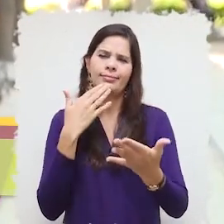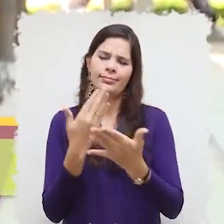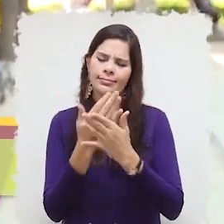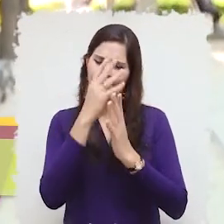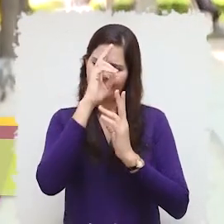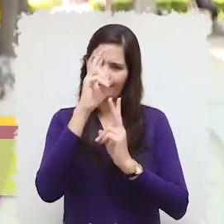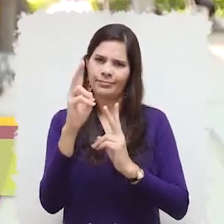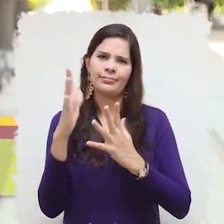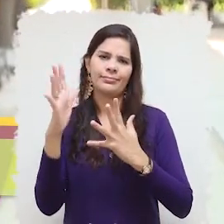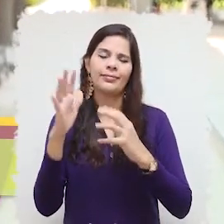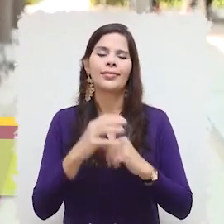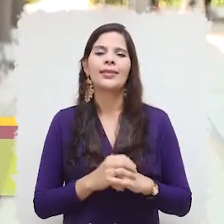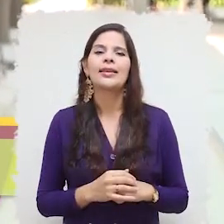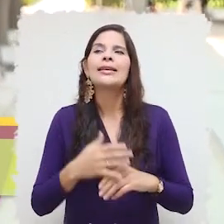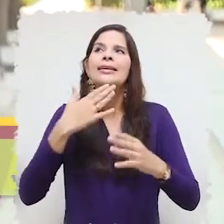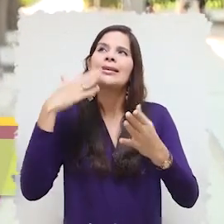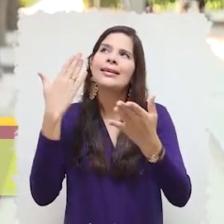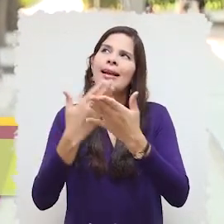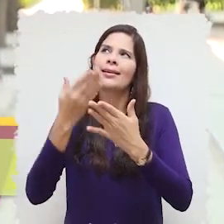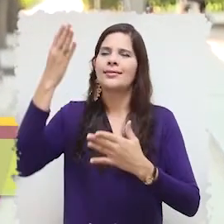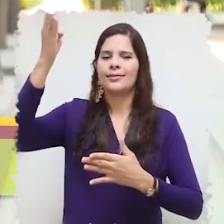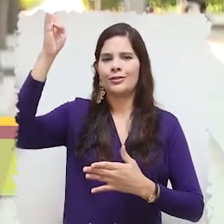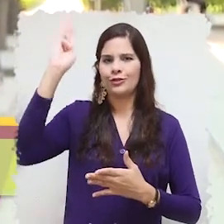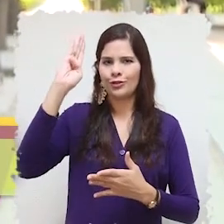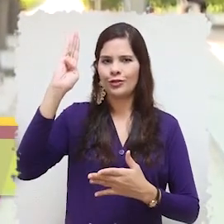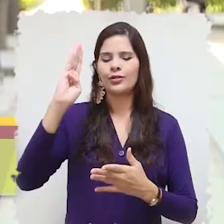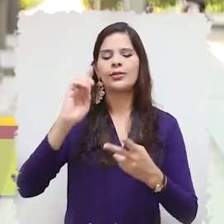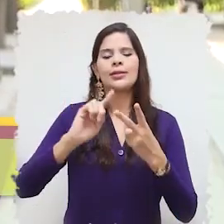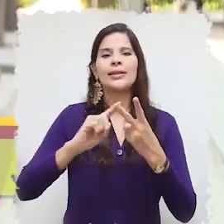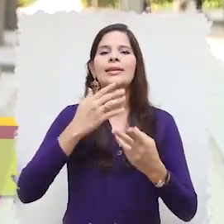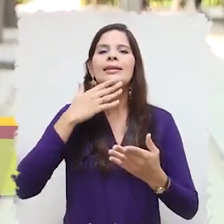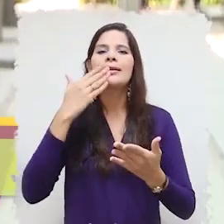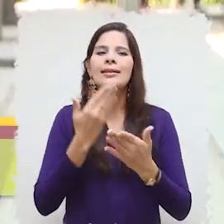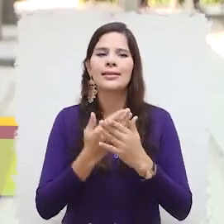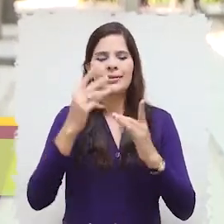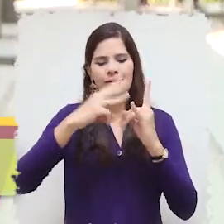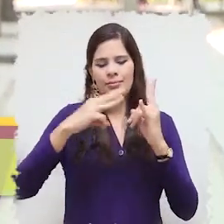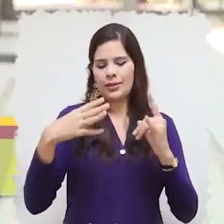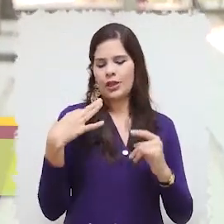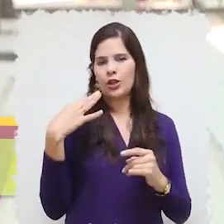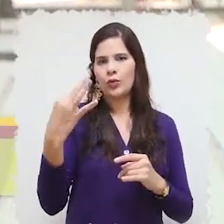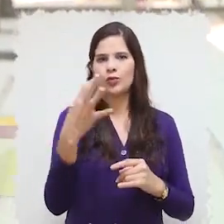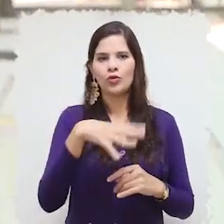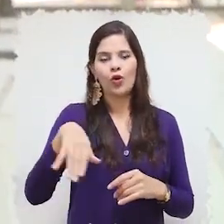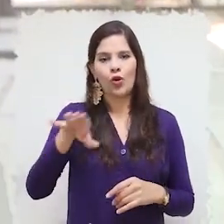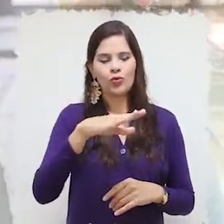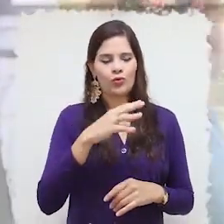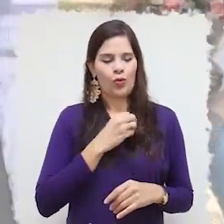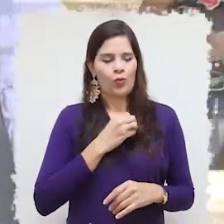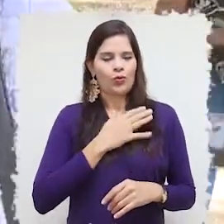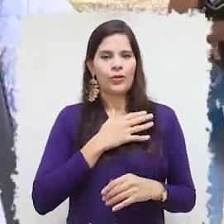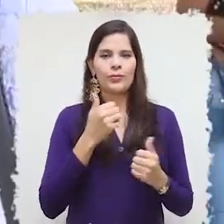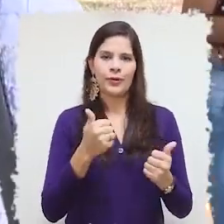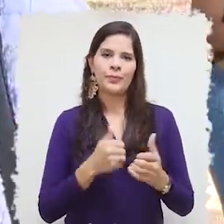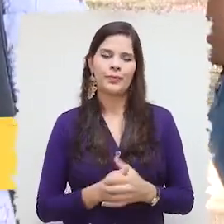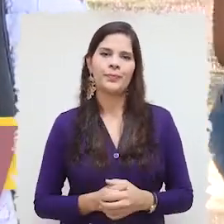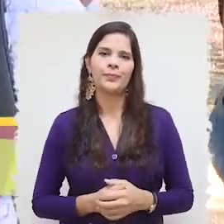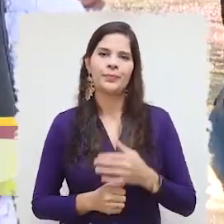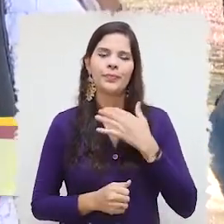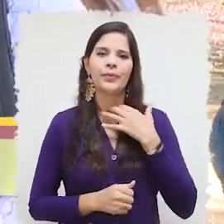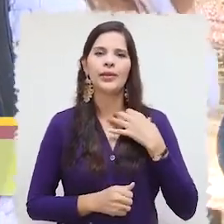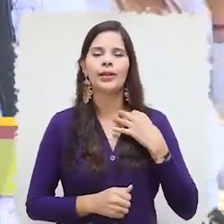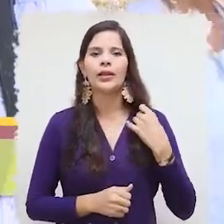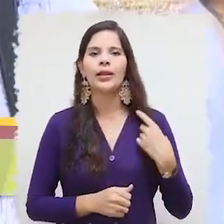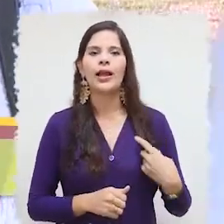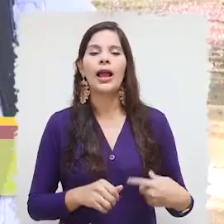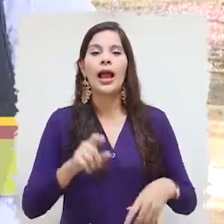y con la universidad que nos abre las puertas, una oportunidad que todos estamos esperando. Es muy lamentable que